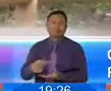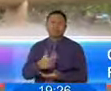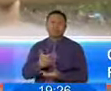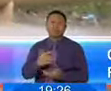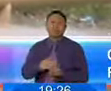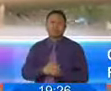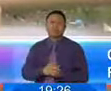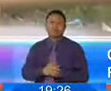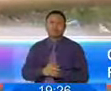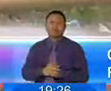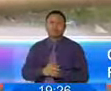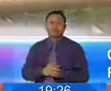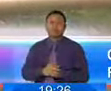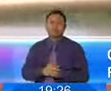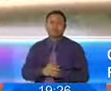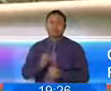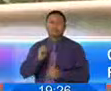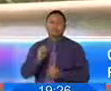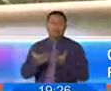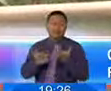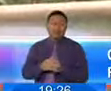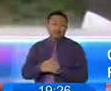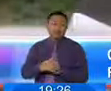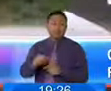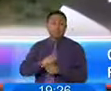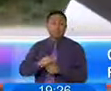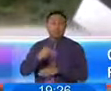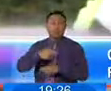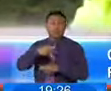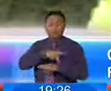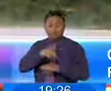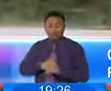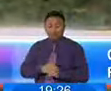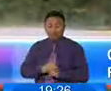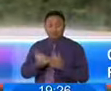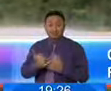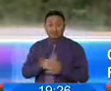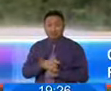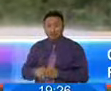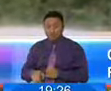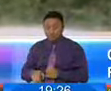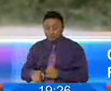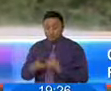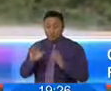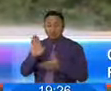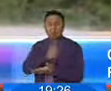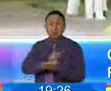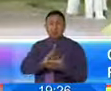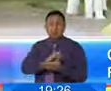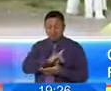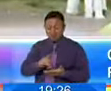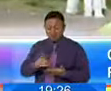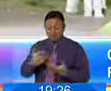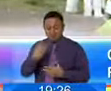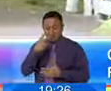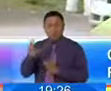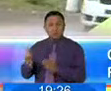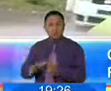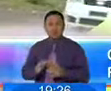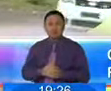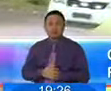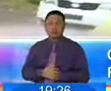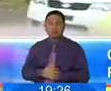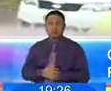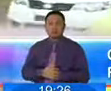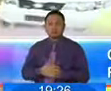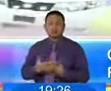de pronto se fue de amanecida en sus prácticas profesionales se terminó en el filo de la quebrada del barrio Santa Clara. Aproximadamente tenemos ya